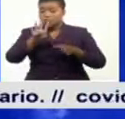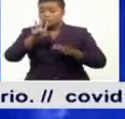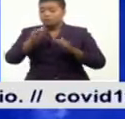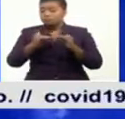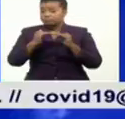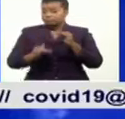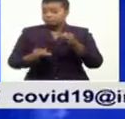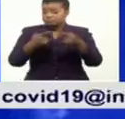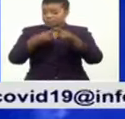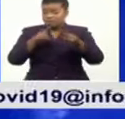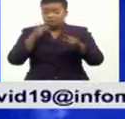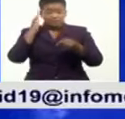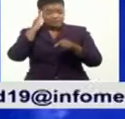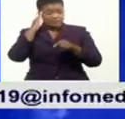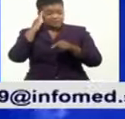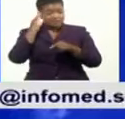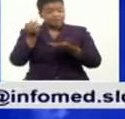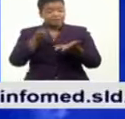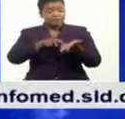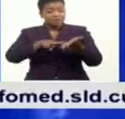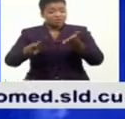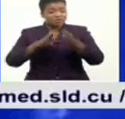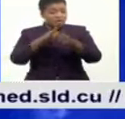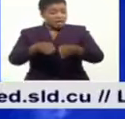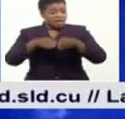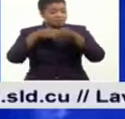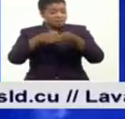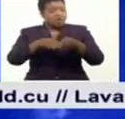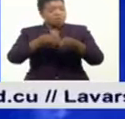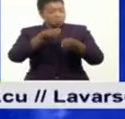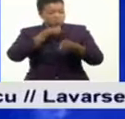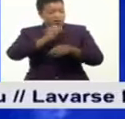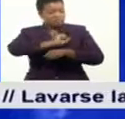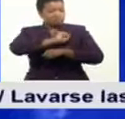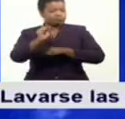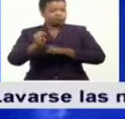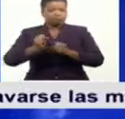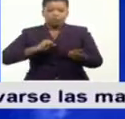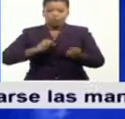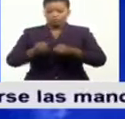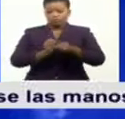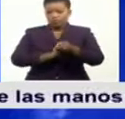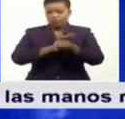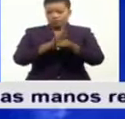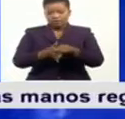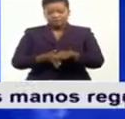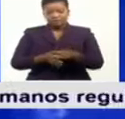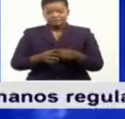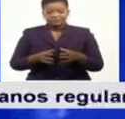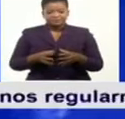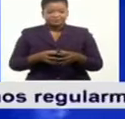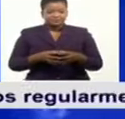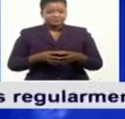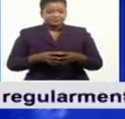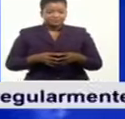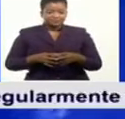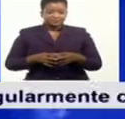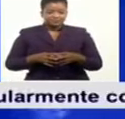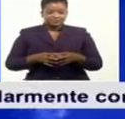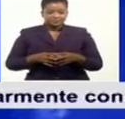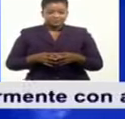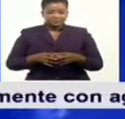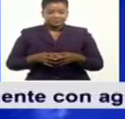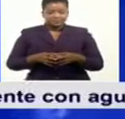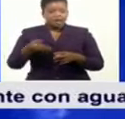provincia logró y va a lograr un mejor control de la transmisión en su territorio, como la pudo